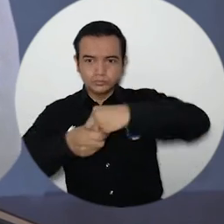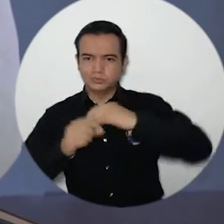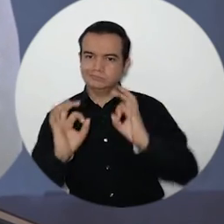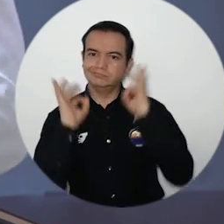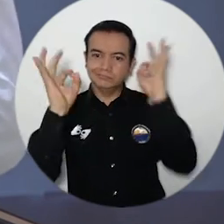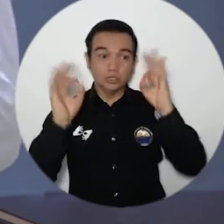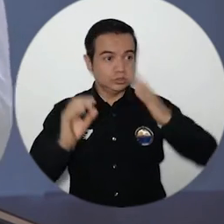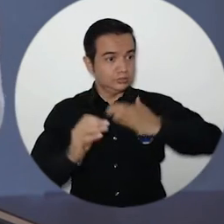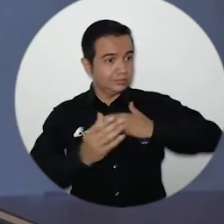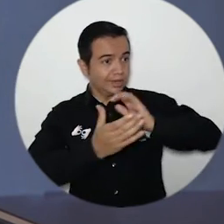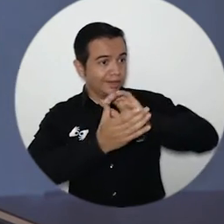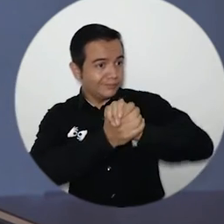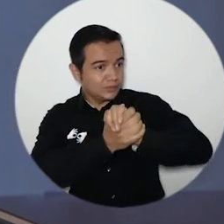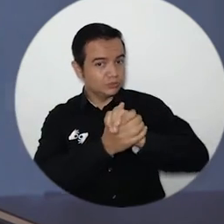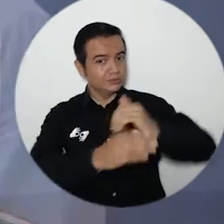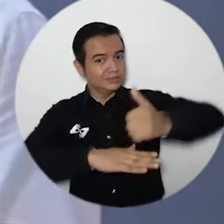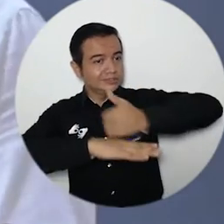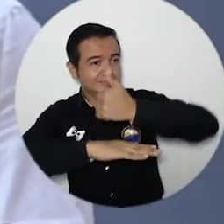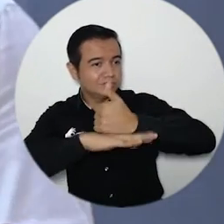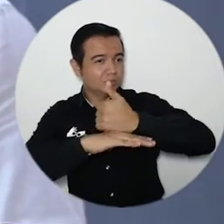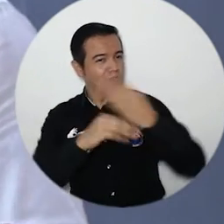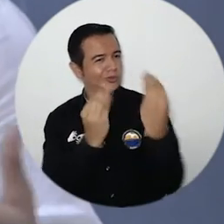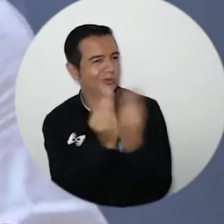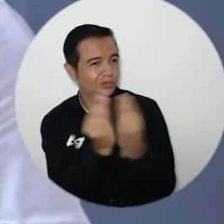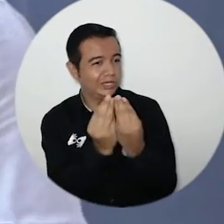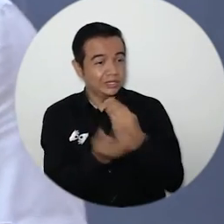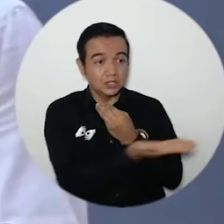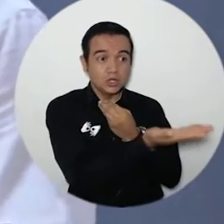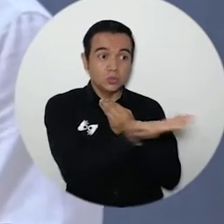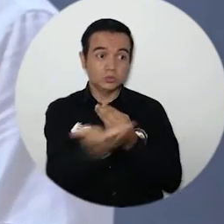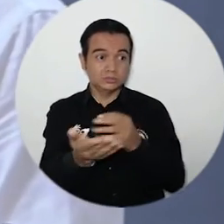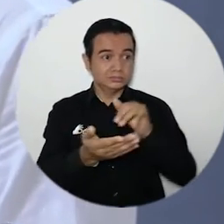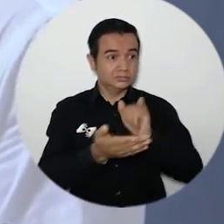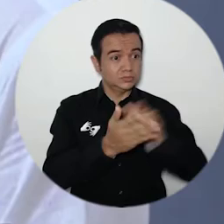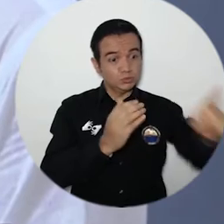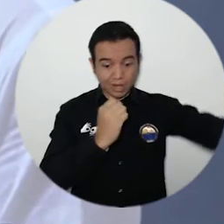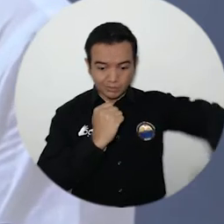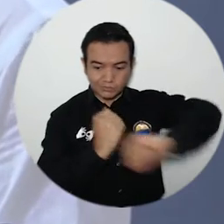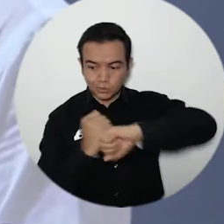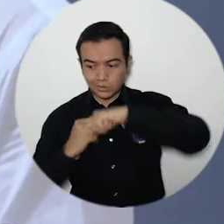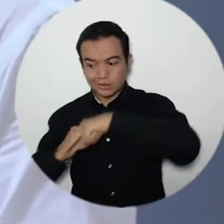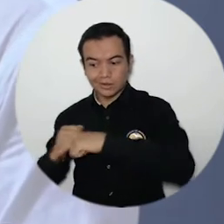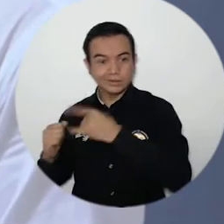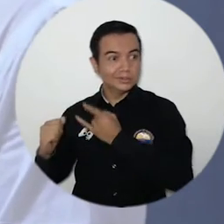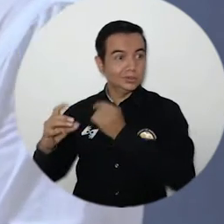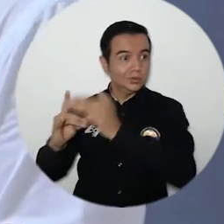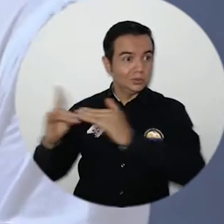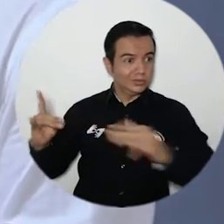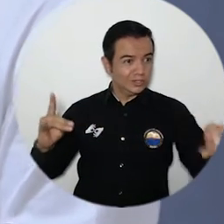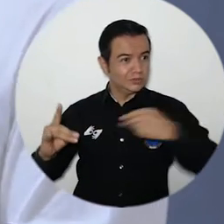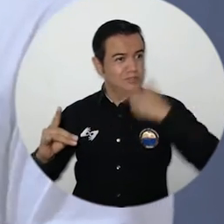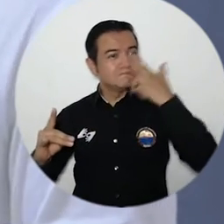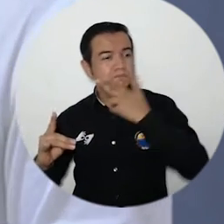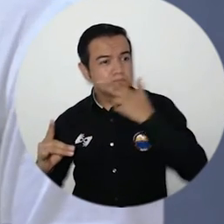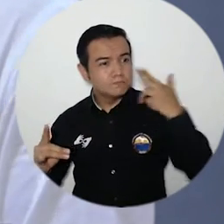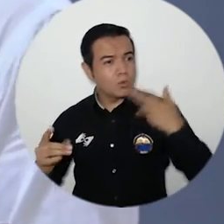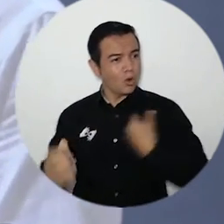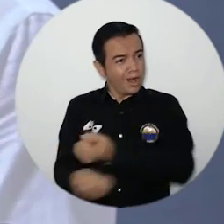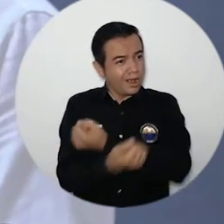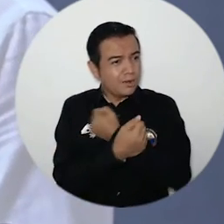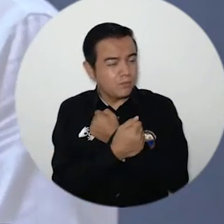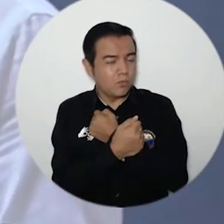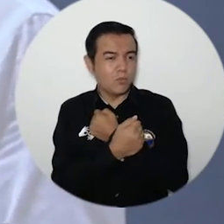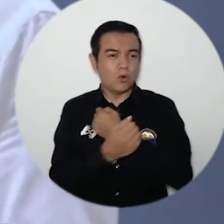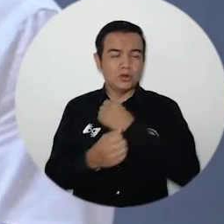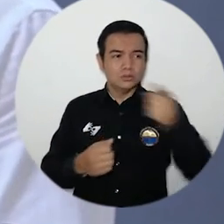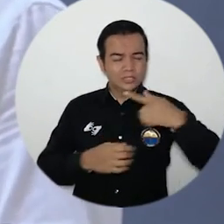como colega, yo les quiero dar las gracias a ustedes, a todos los que le han servido a esta universidad con amor, con compromiso. Por